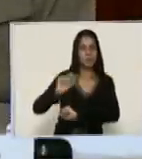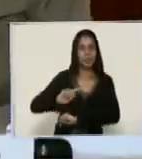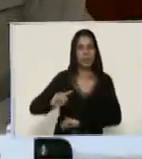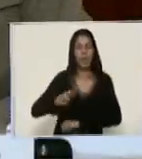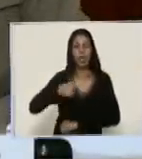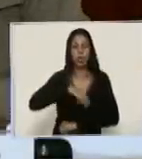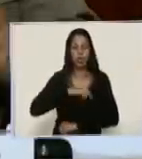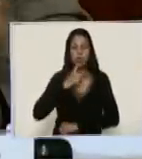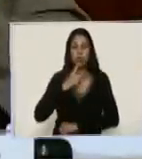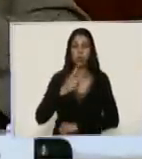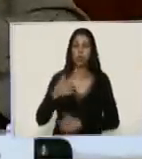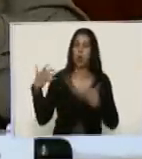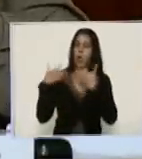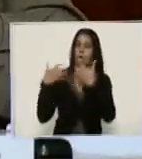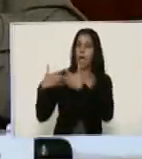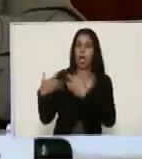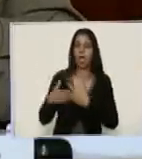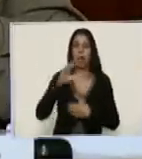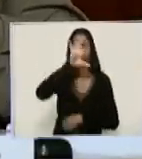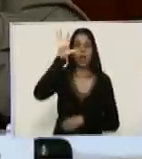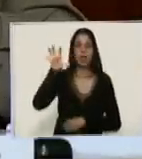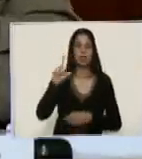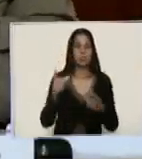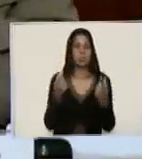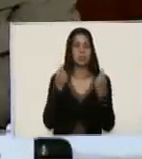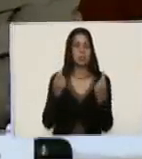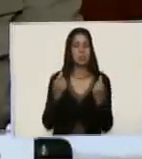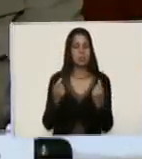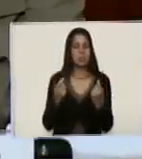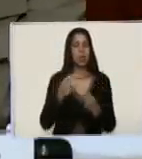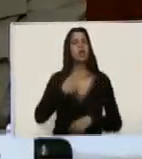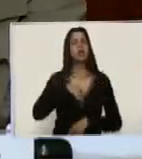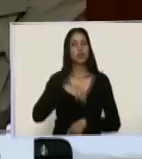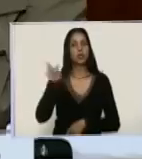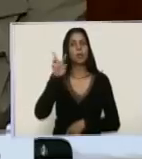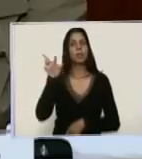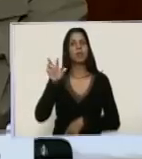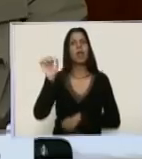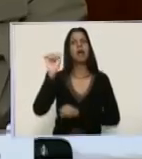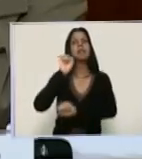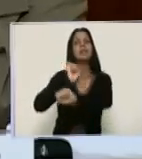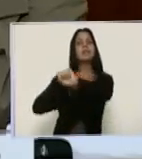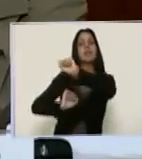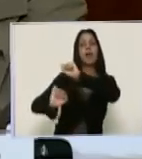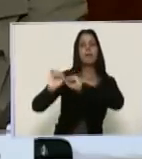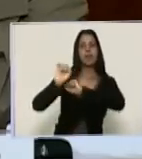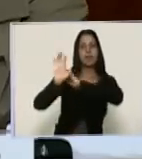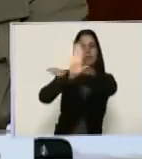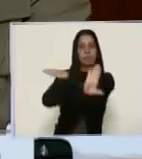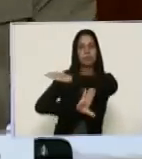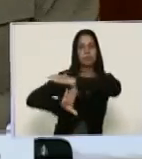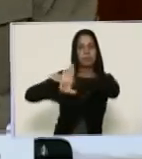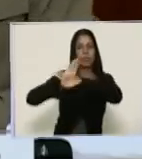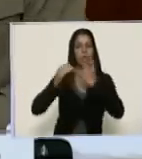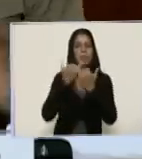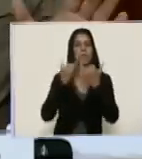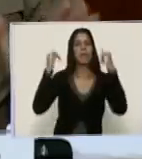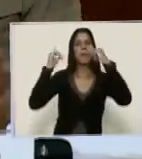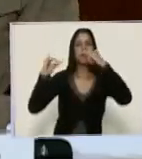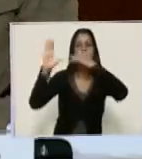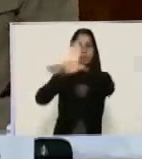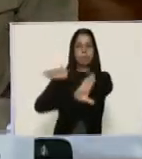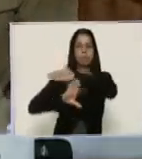Nosotros no le vamos a declarar la guerra a nadie. Lo que sí es que vamos a defender nuestro territorio, nuestra soberanía, nuestra independencia de quien